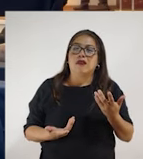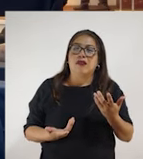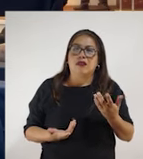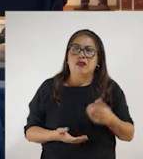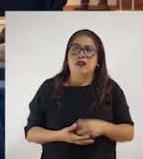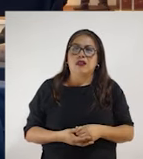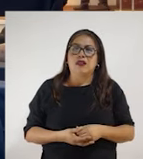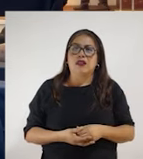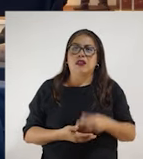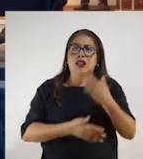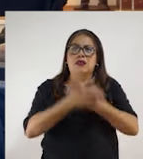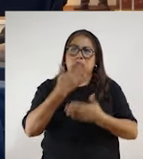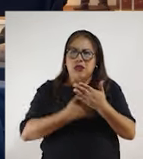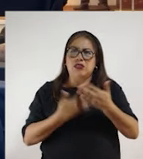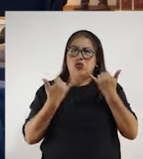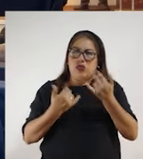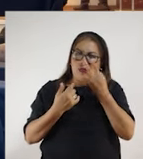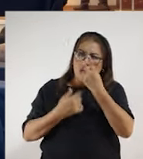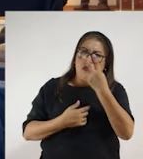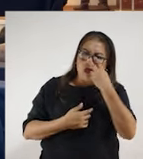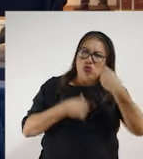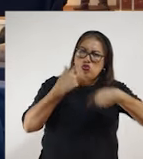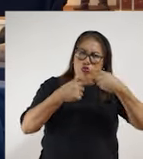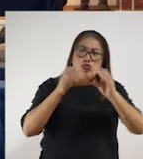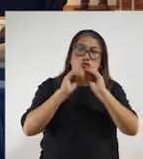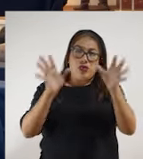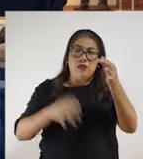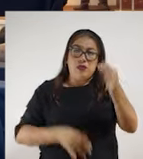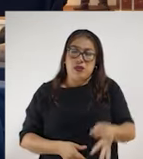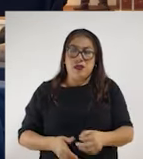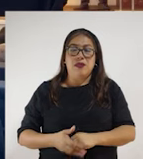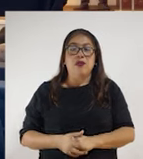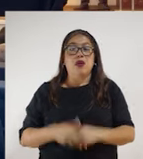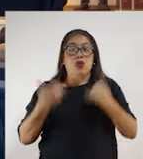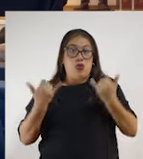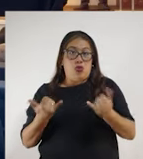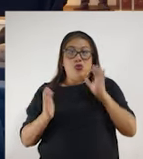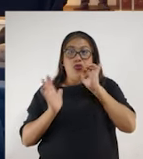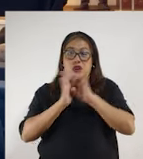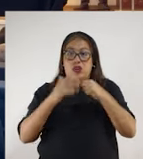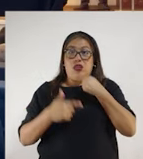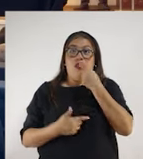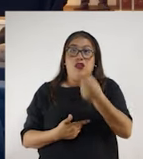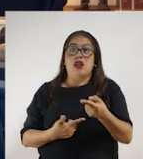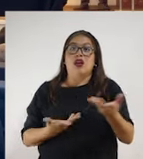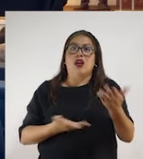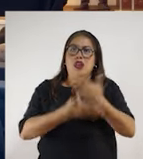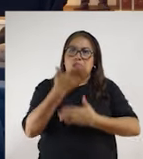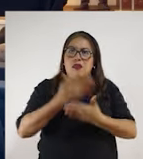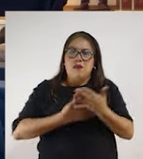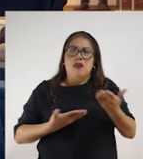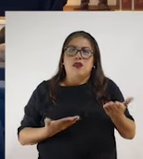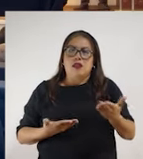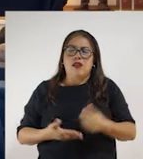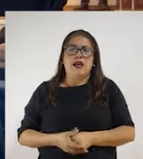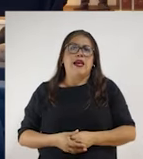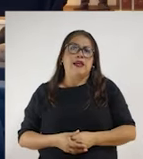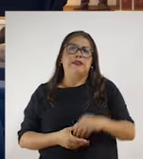que convivimos diariamente, ¿cierto? Hoy podemos decir que somos personas sin